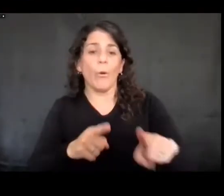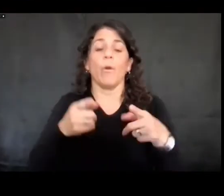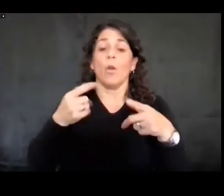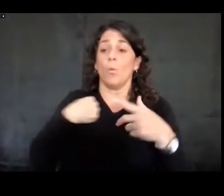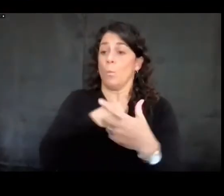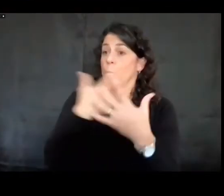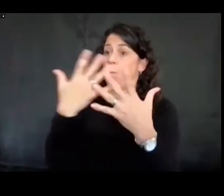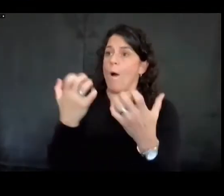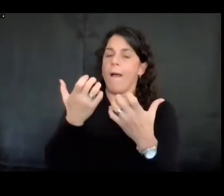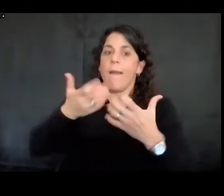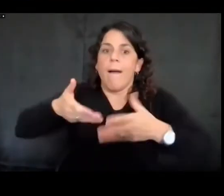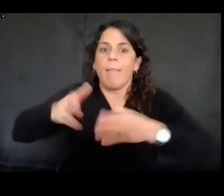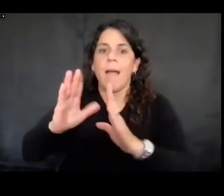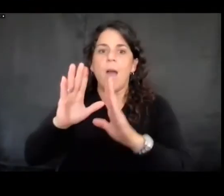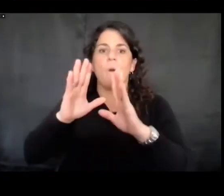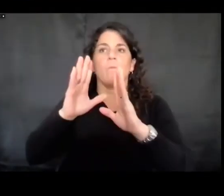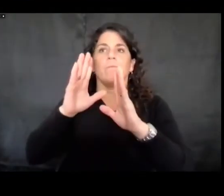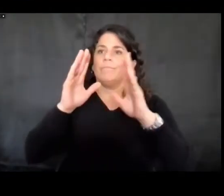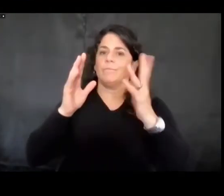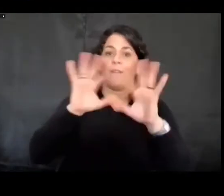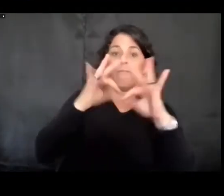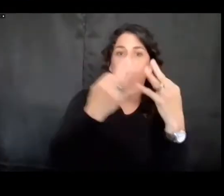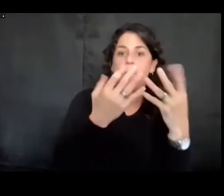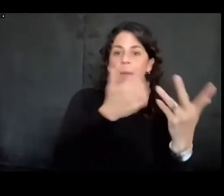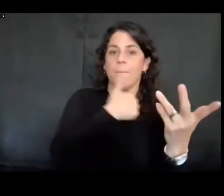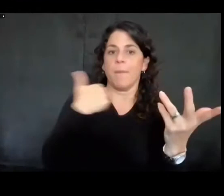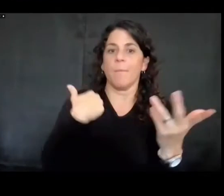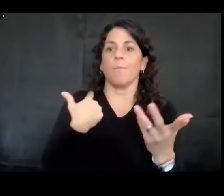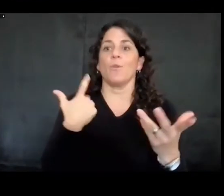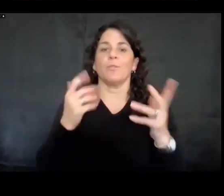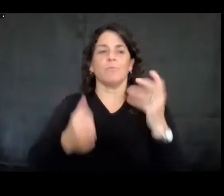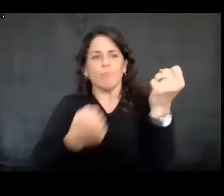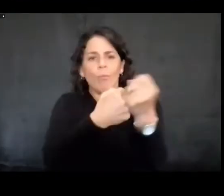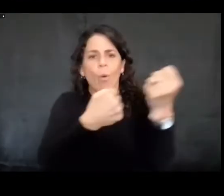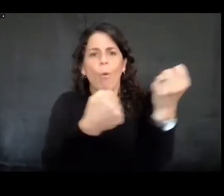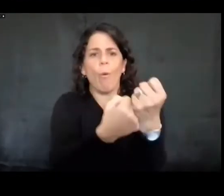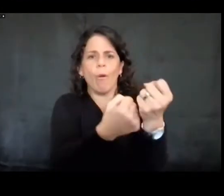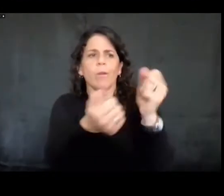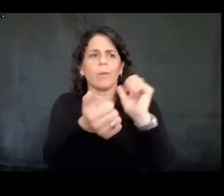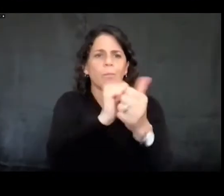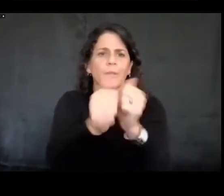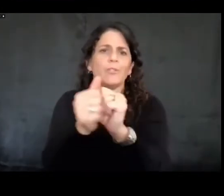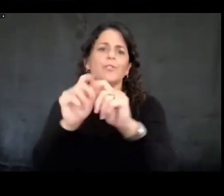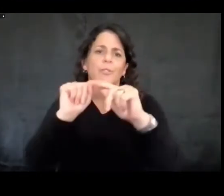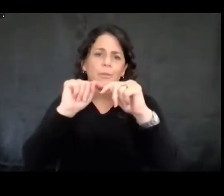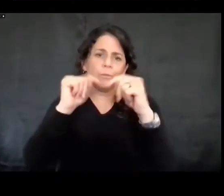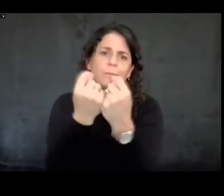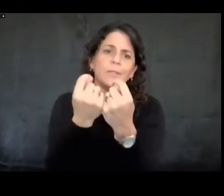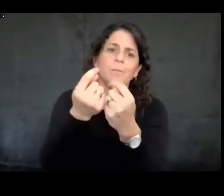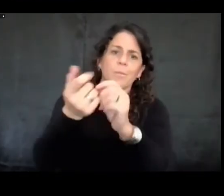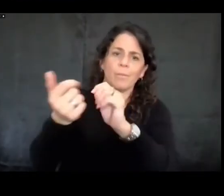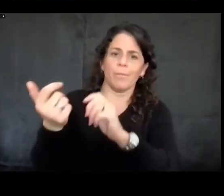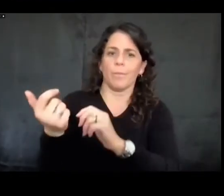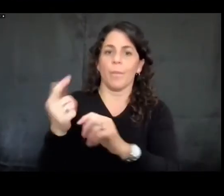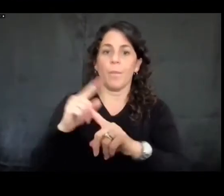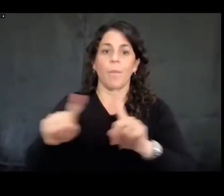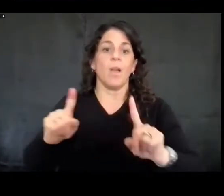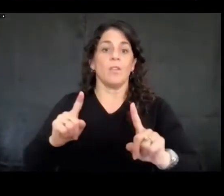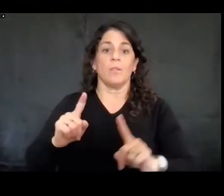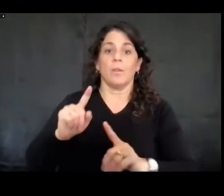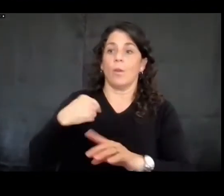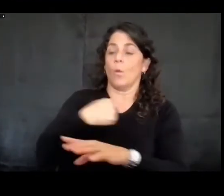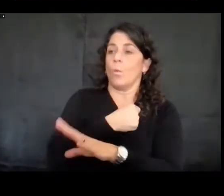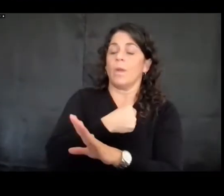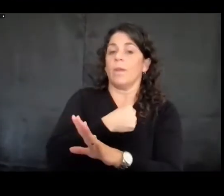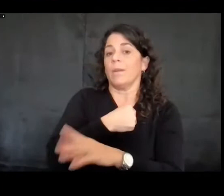miembros que estén en los costados del campo para observar pero sin embargo no vamos a asistir